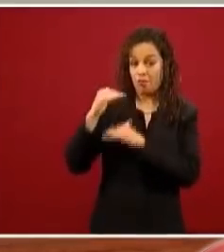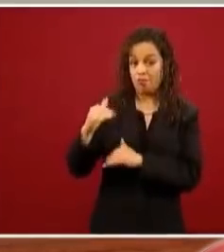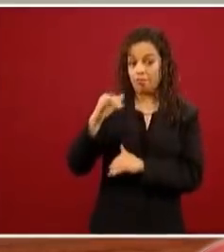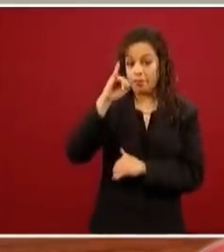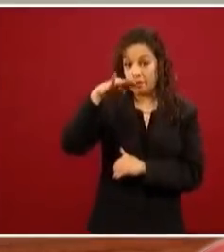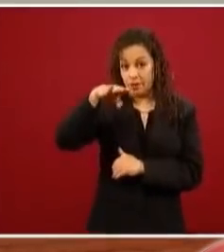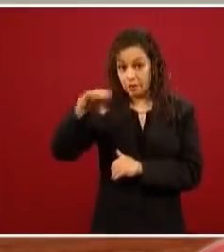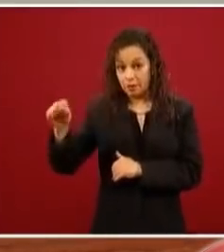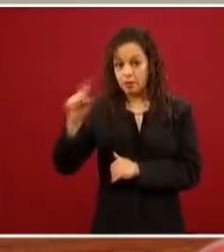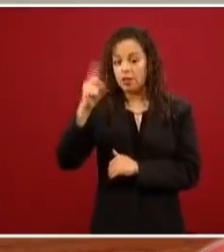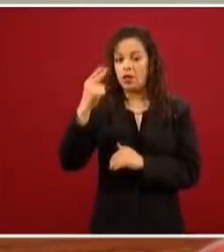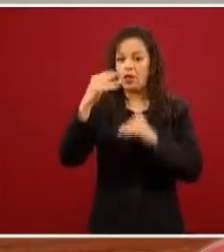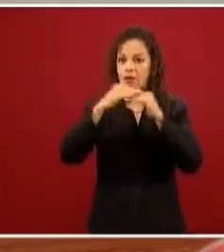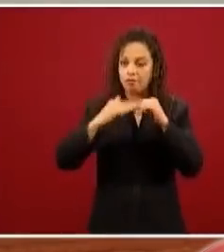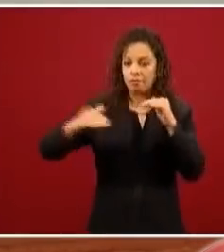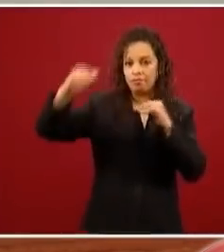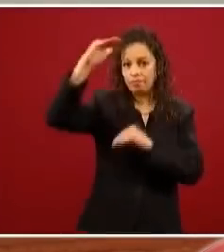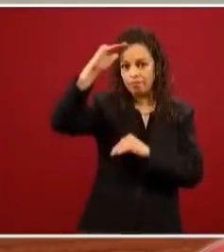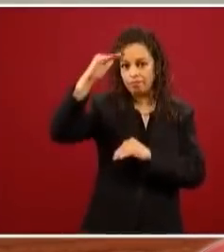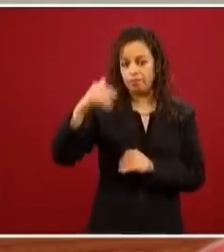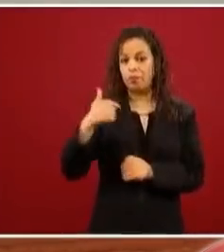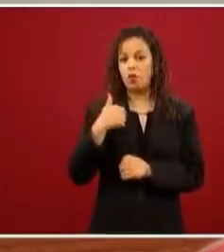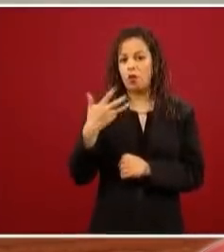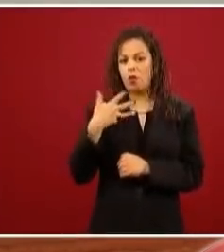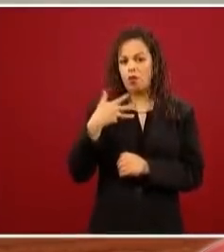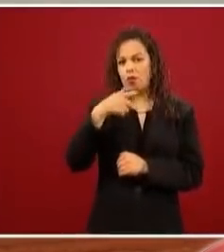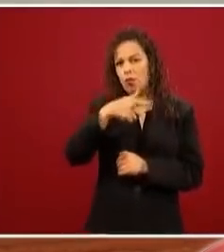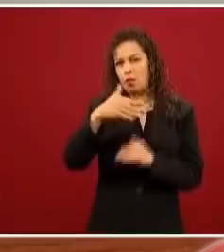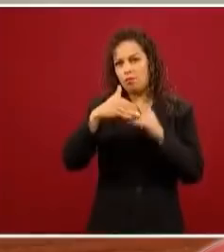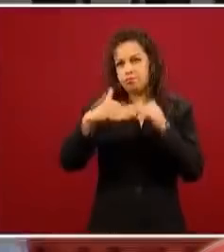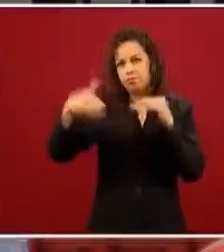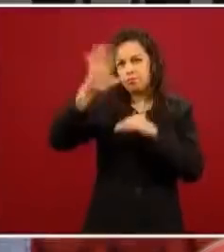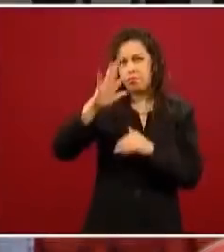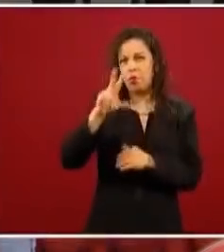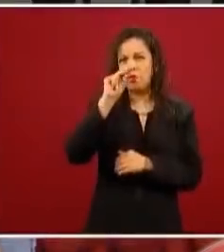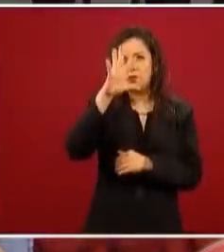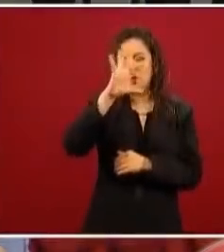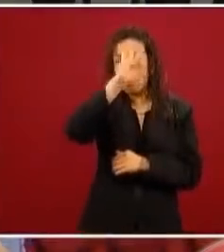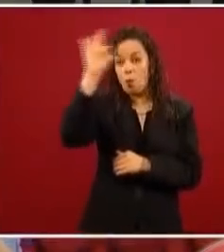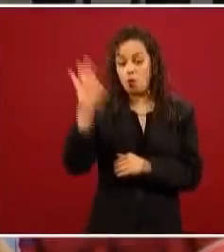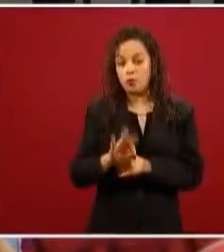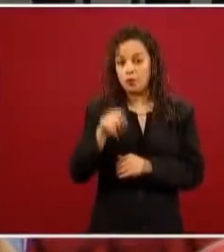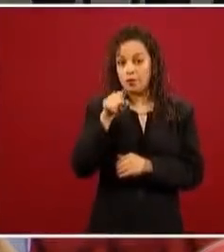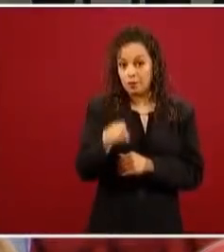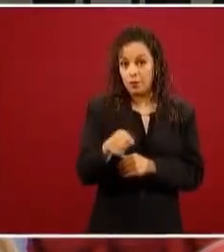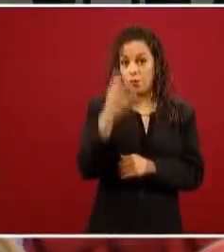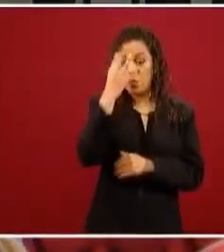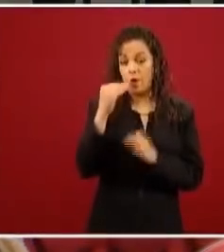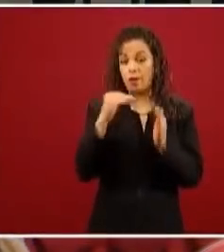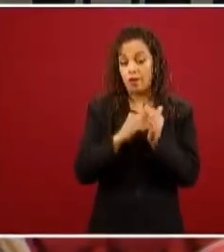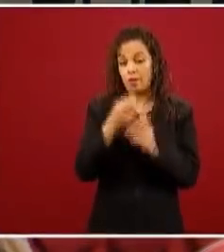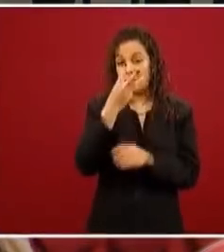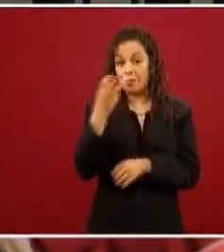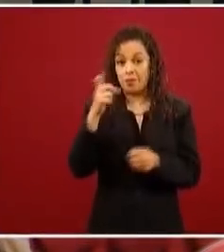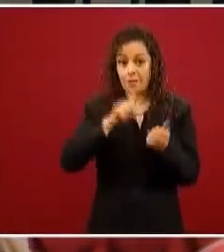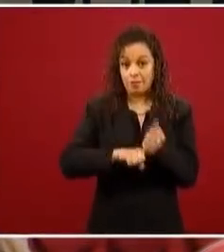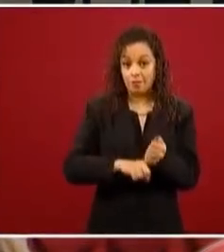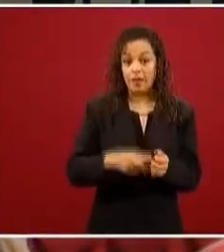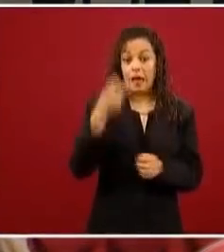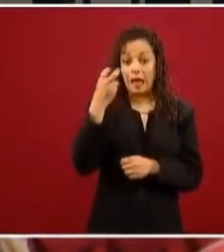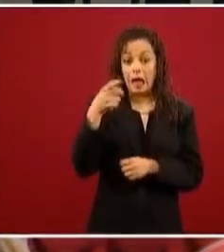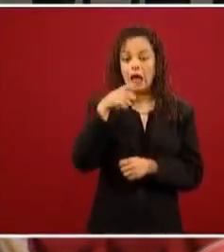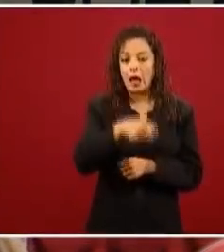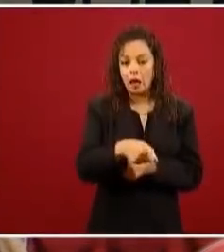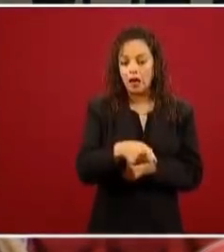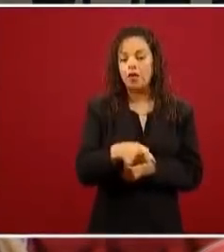Nosotros traemos una meta de arriba del 85% de estos 4,300. Con esos es con los que vamos a